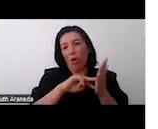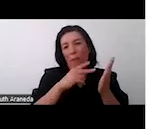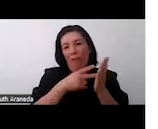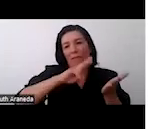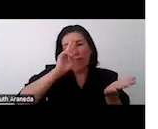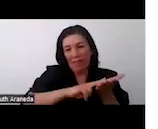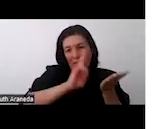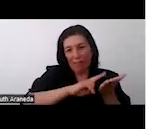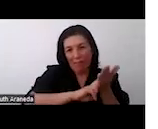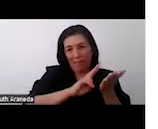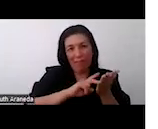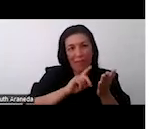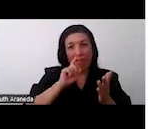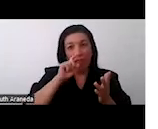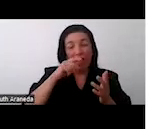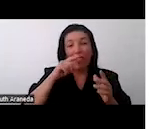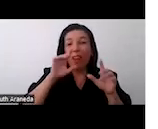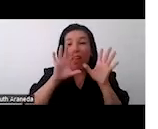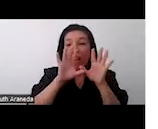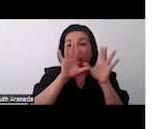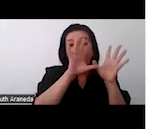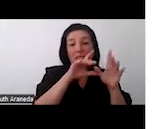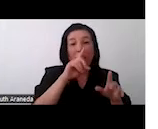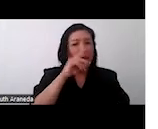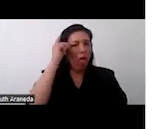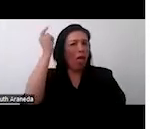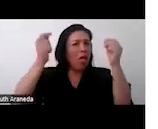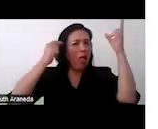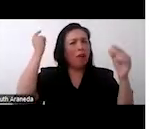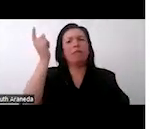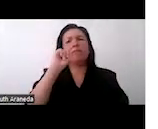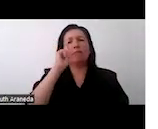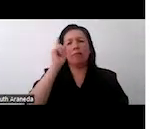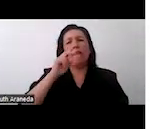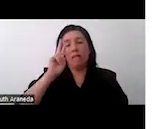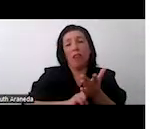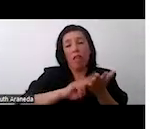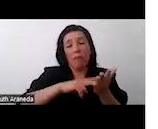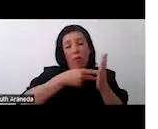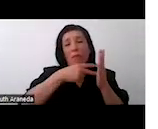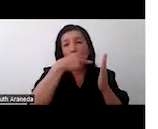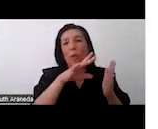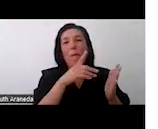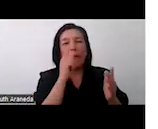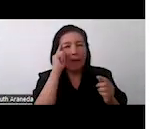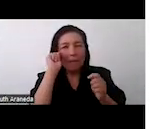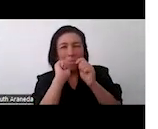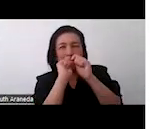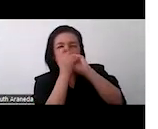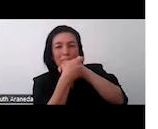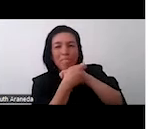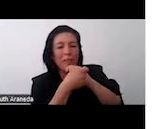hay nada inventado fuera de la historia para que esto sea un cuento, ¿cierto? Pero la idea es que se tome un